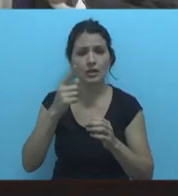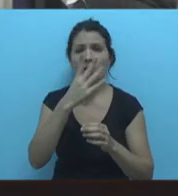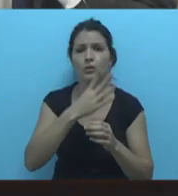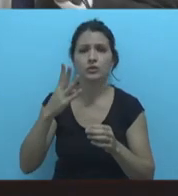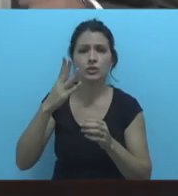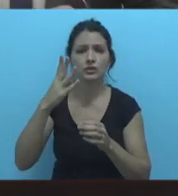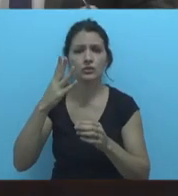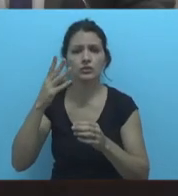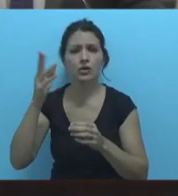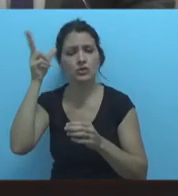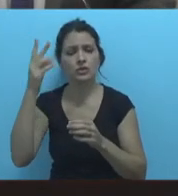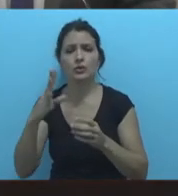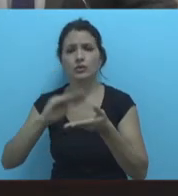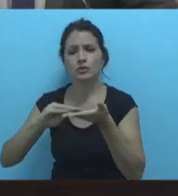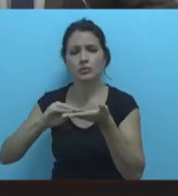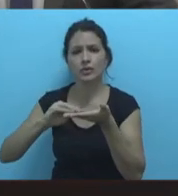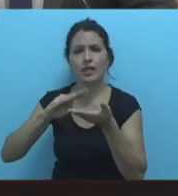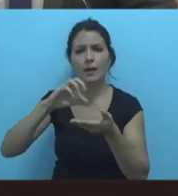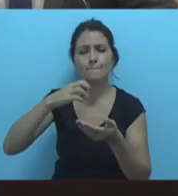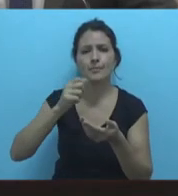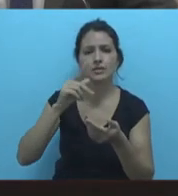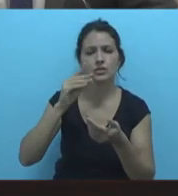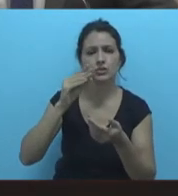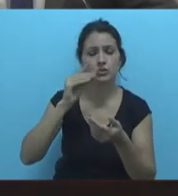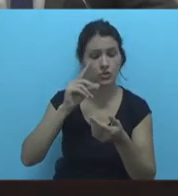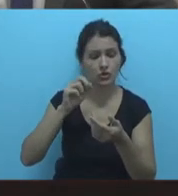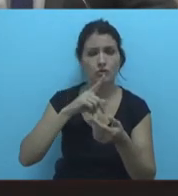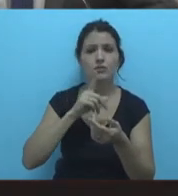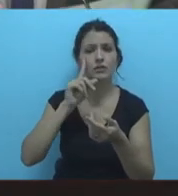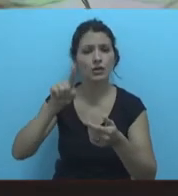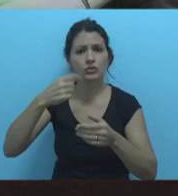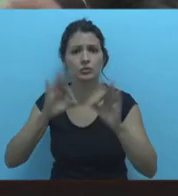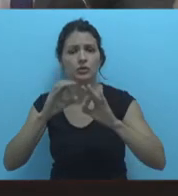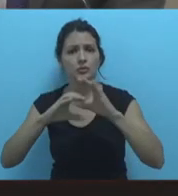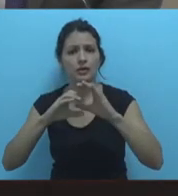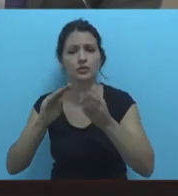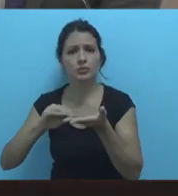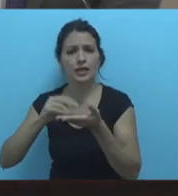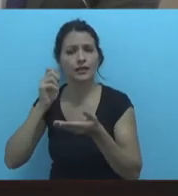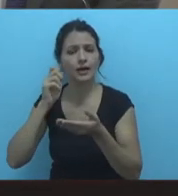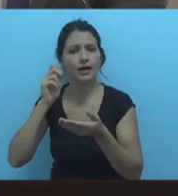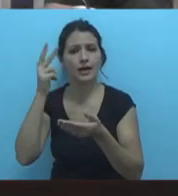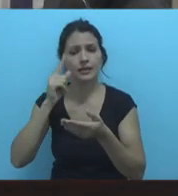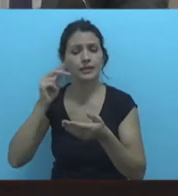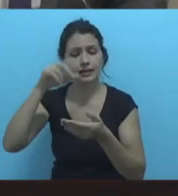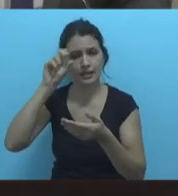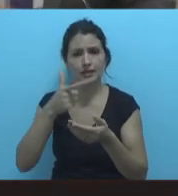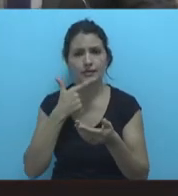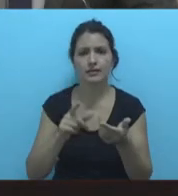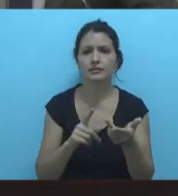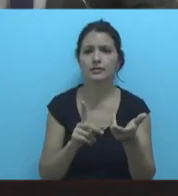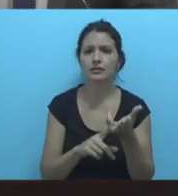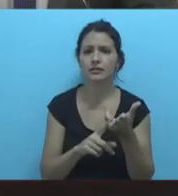42.484, de la diputada Pachotti. Proyecto de resolución 42.201, diputada Guinness. Proyecto de